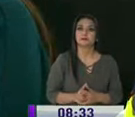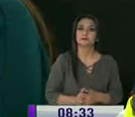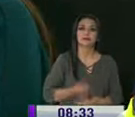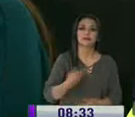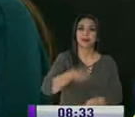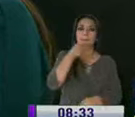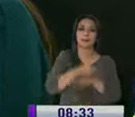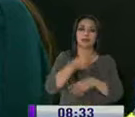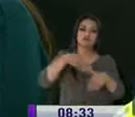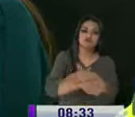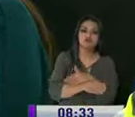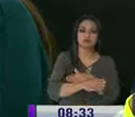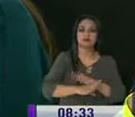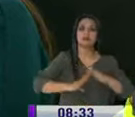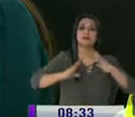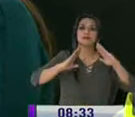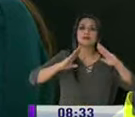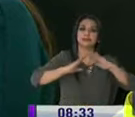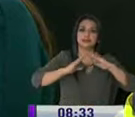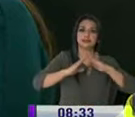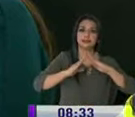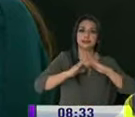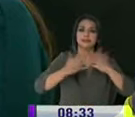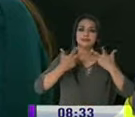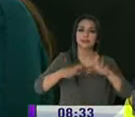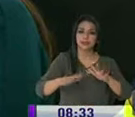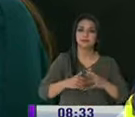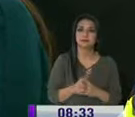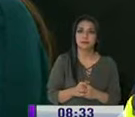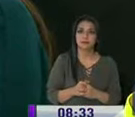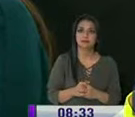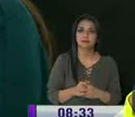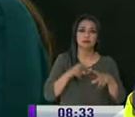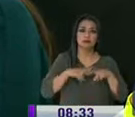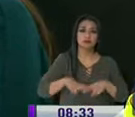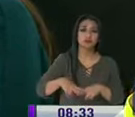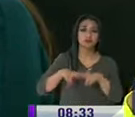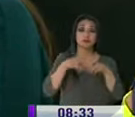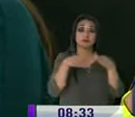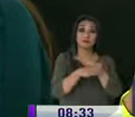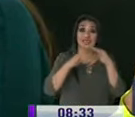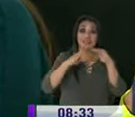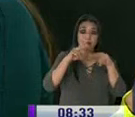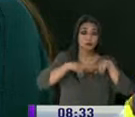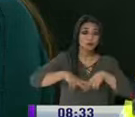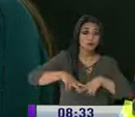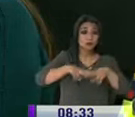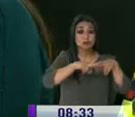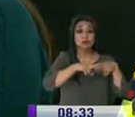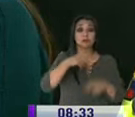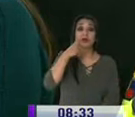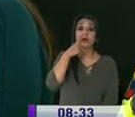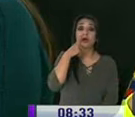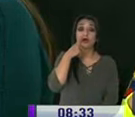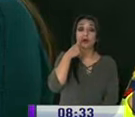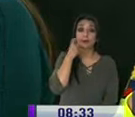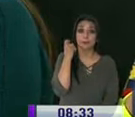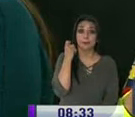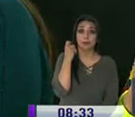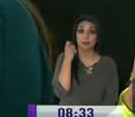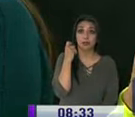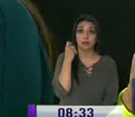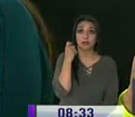equivocación muy propia de mi vista, es un error muy propio mío. La concejala, y le pido todas las disculpas del caso,